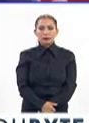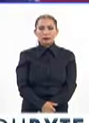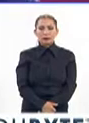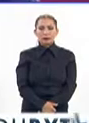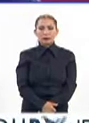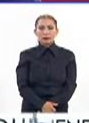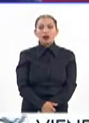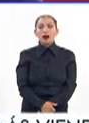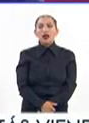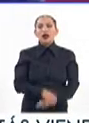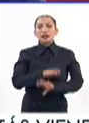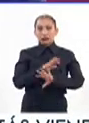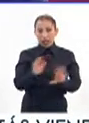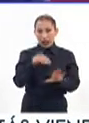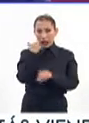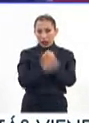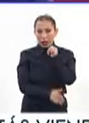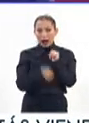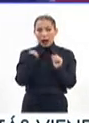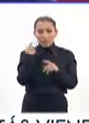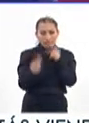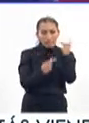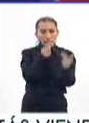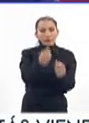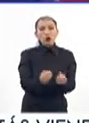Ya terminamos el censo